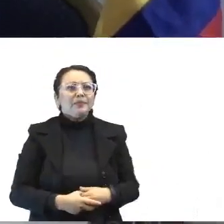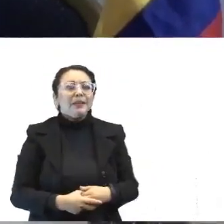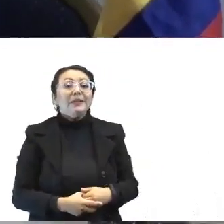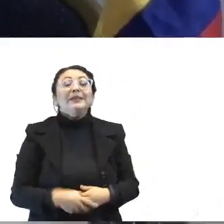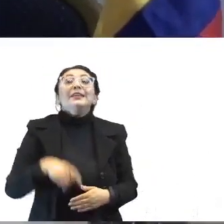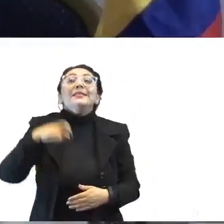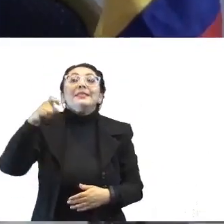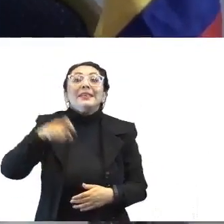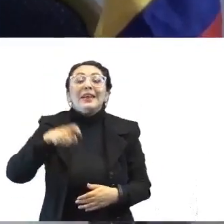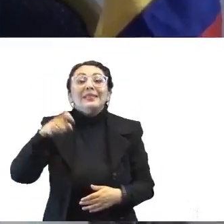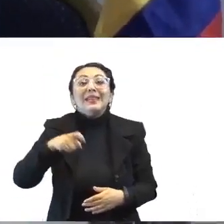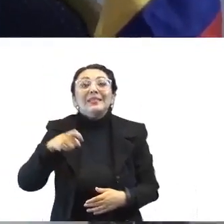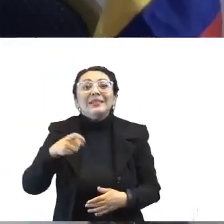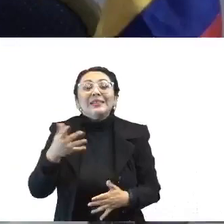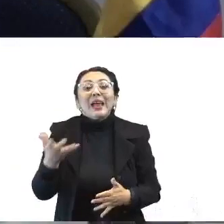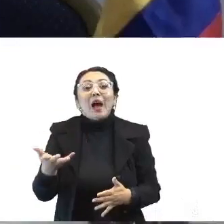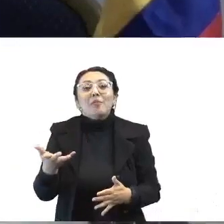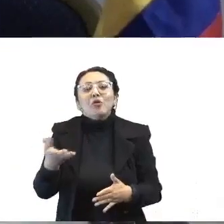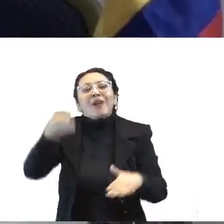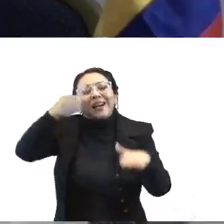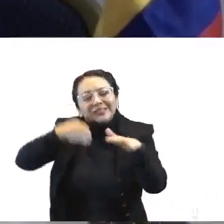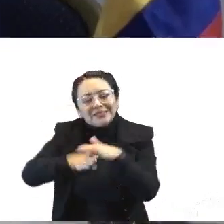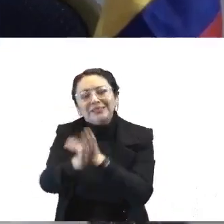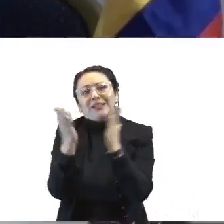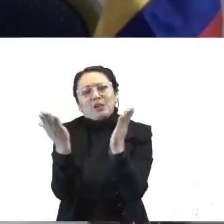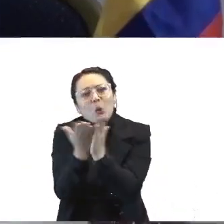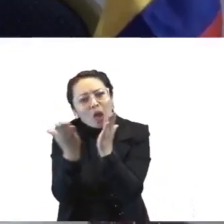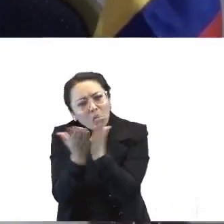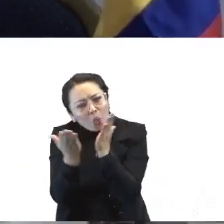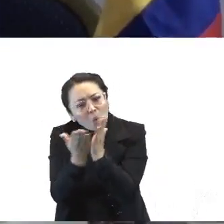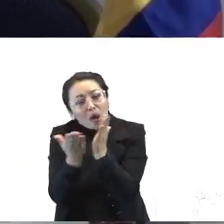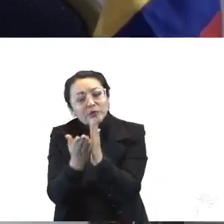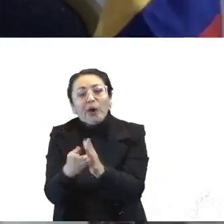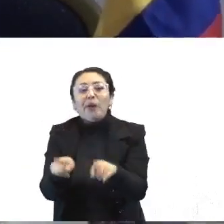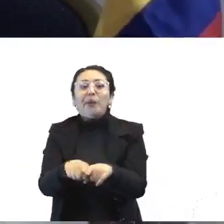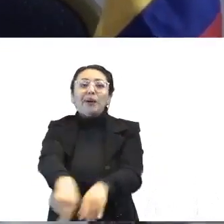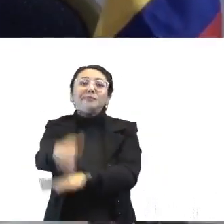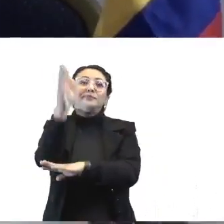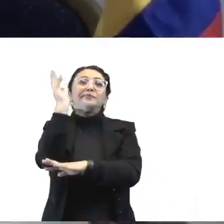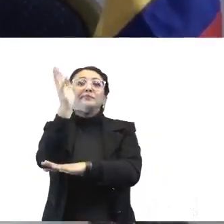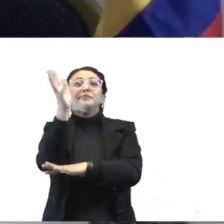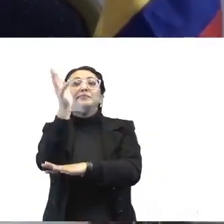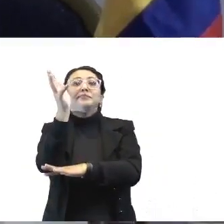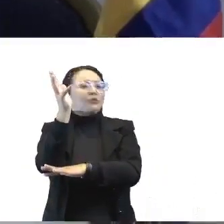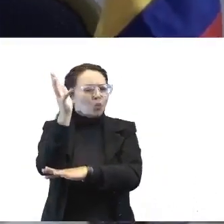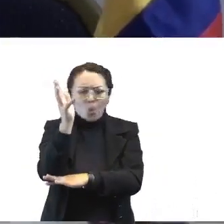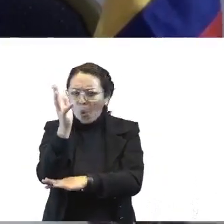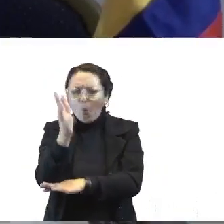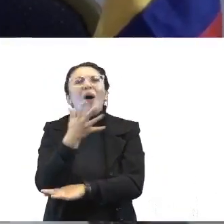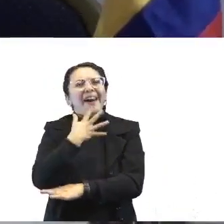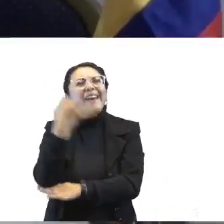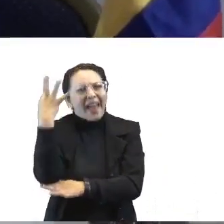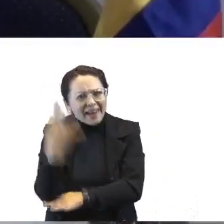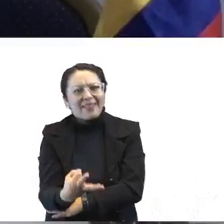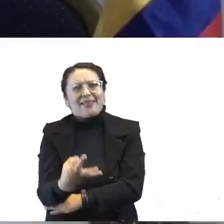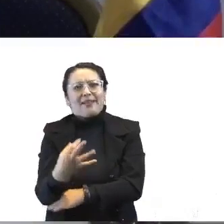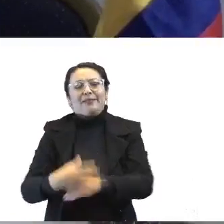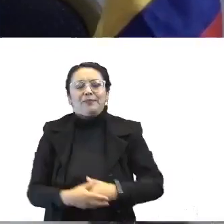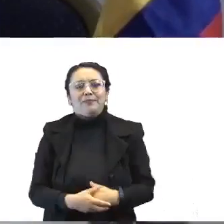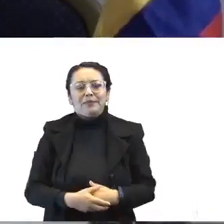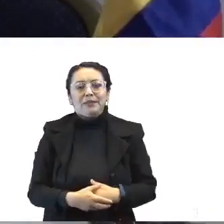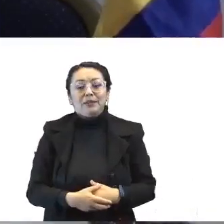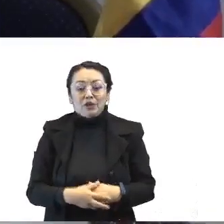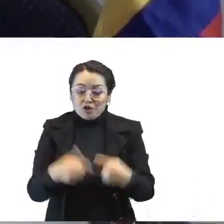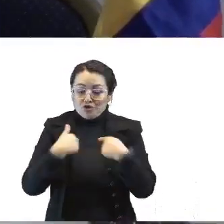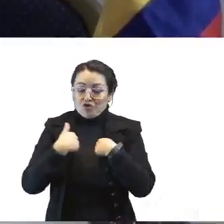Necesitamos que el acceso a la educación deje de ser un discurso y se convierta en una realidad. Y yo